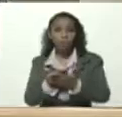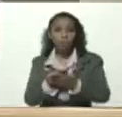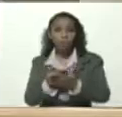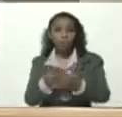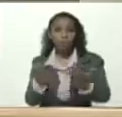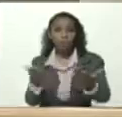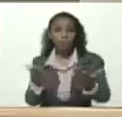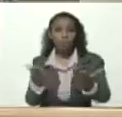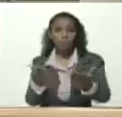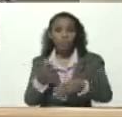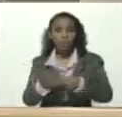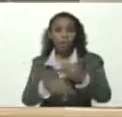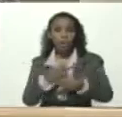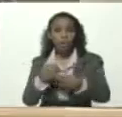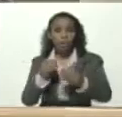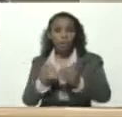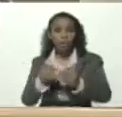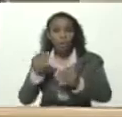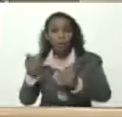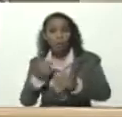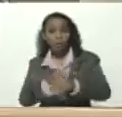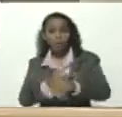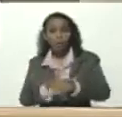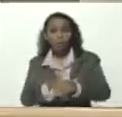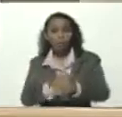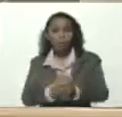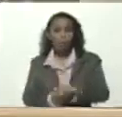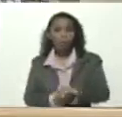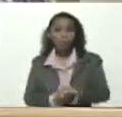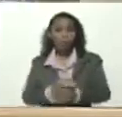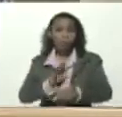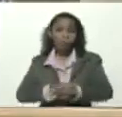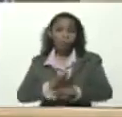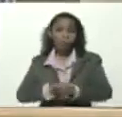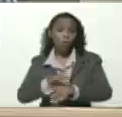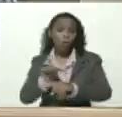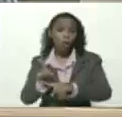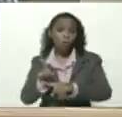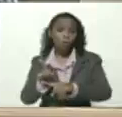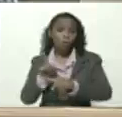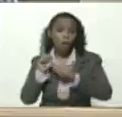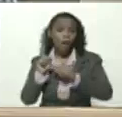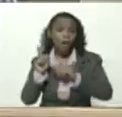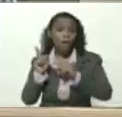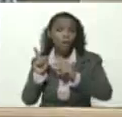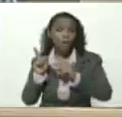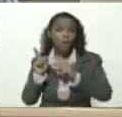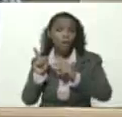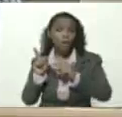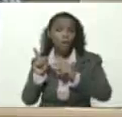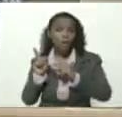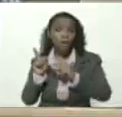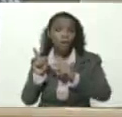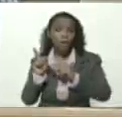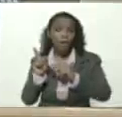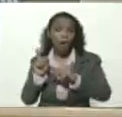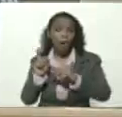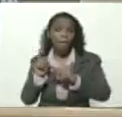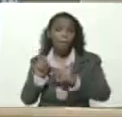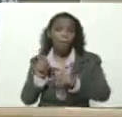que se hicieron fuera del lapso. Por lo tanto, son esas un poco el